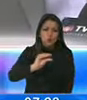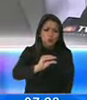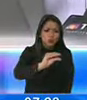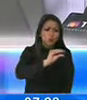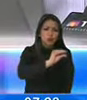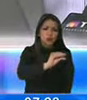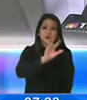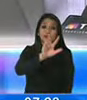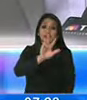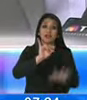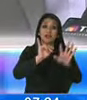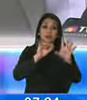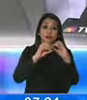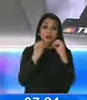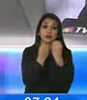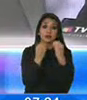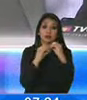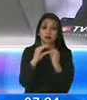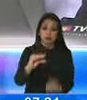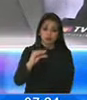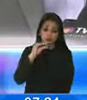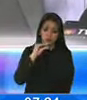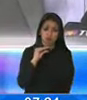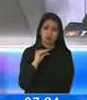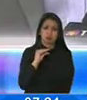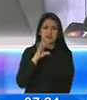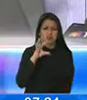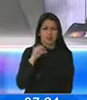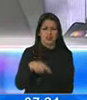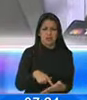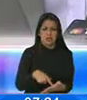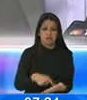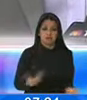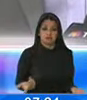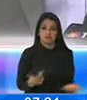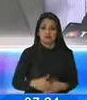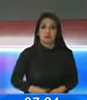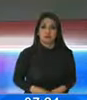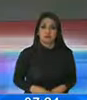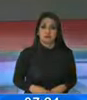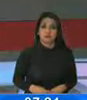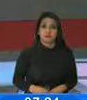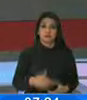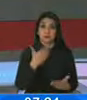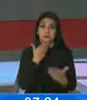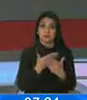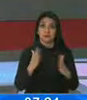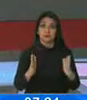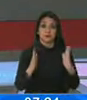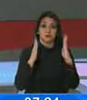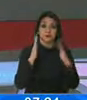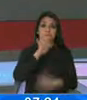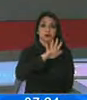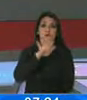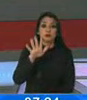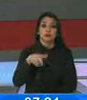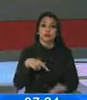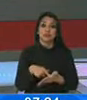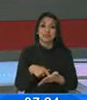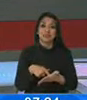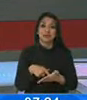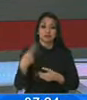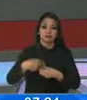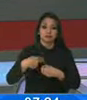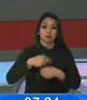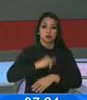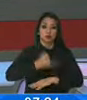organizaciones, las 36 restantes, recibamos menos de 50,000. Por acompañarnos, más de 55.000 integrantes de la